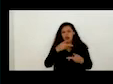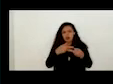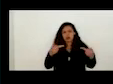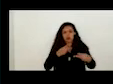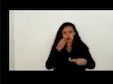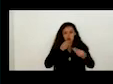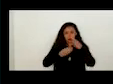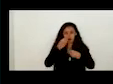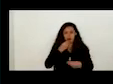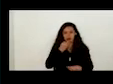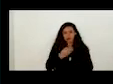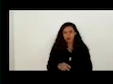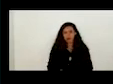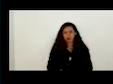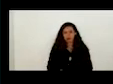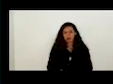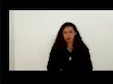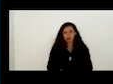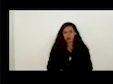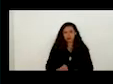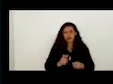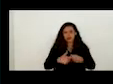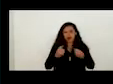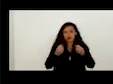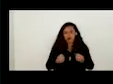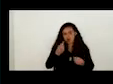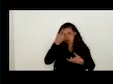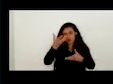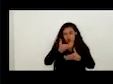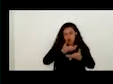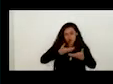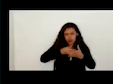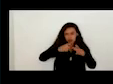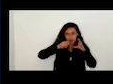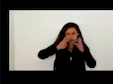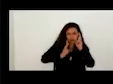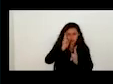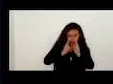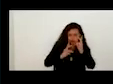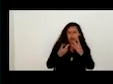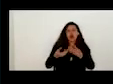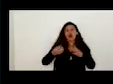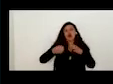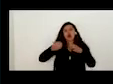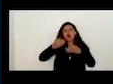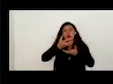el hacer, por ejemplo, como plato fuerte, un caldo de verduras, un caldo de pollo, un caldo tipo tlalpeño,